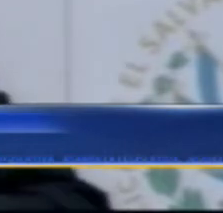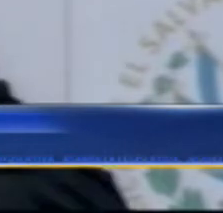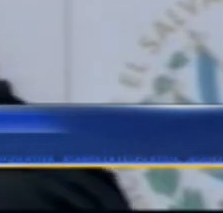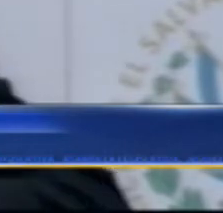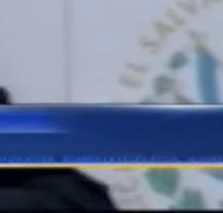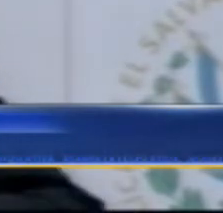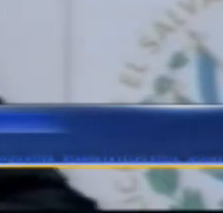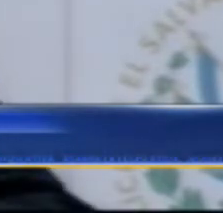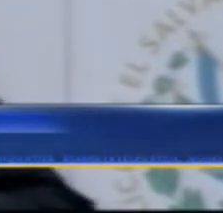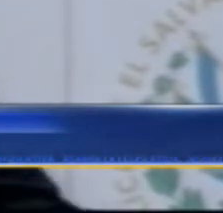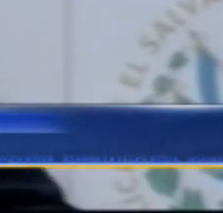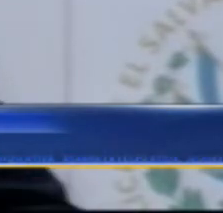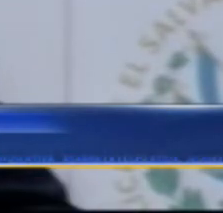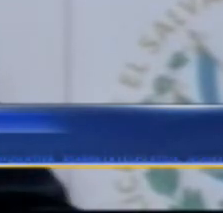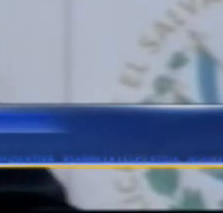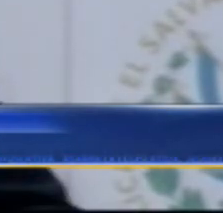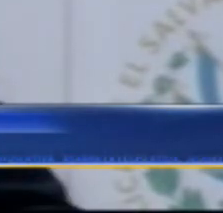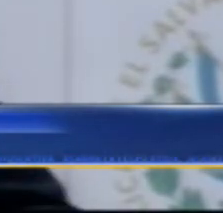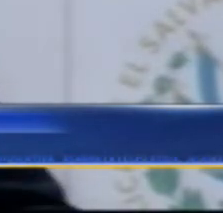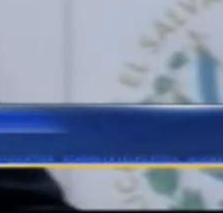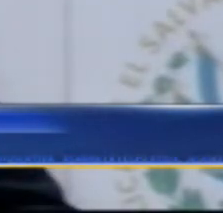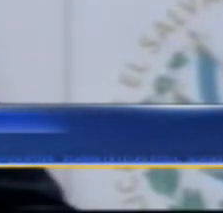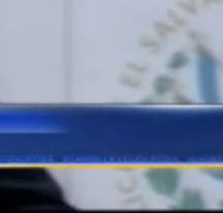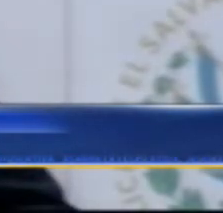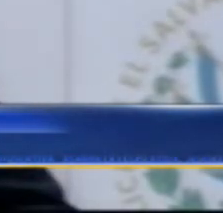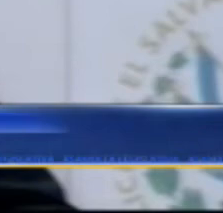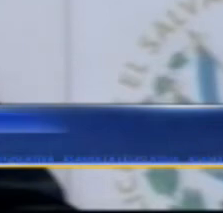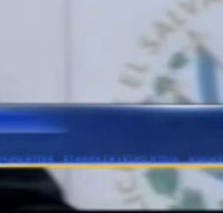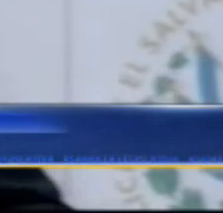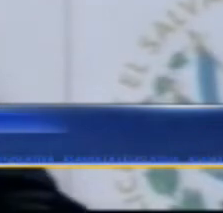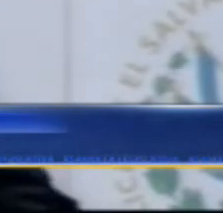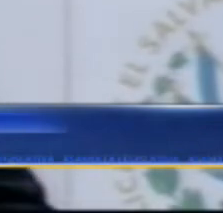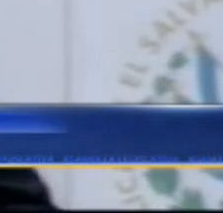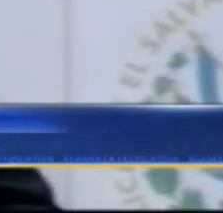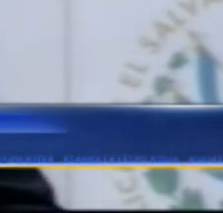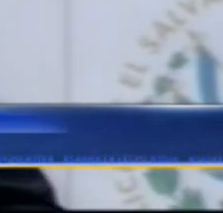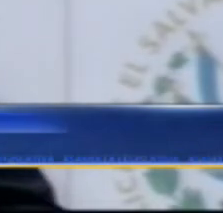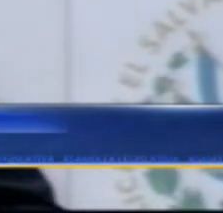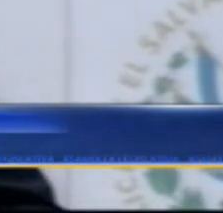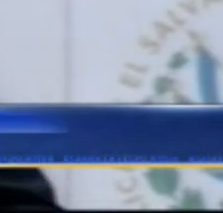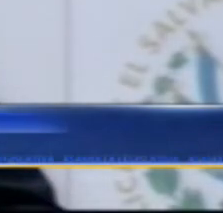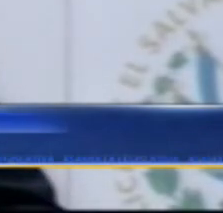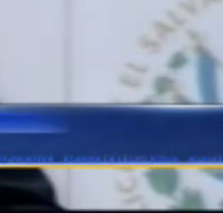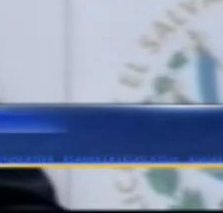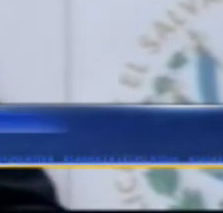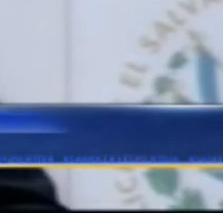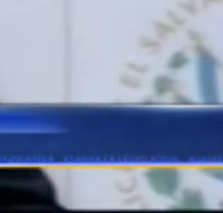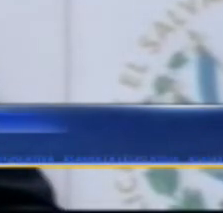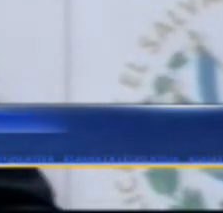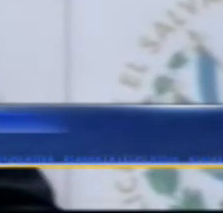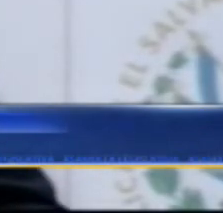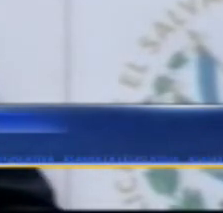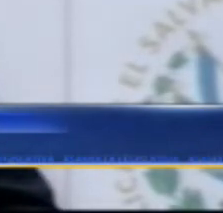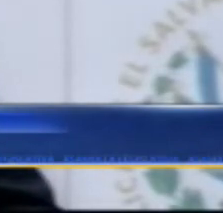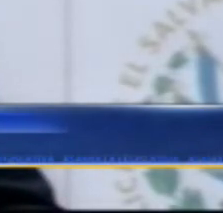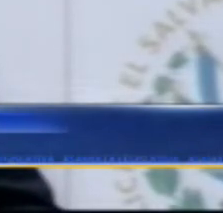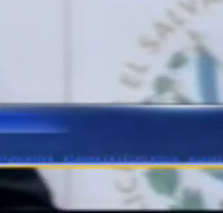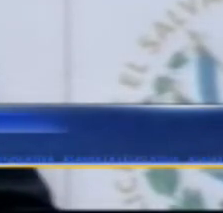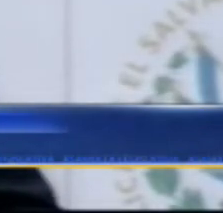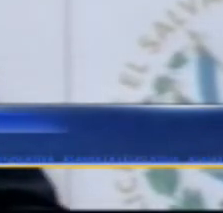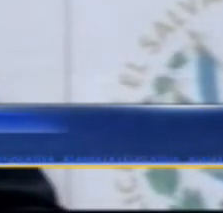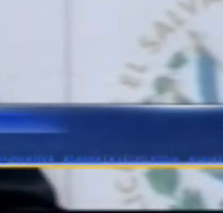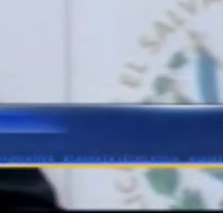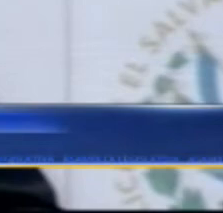en el contexto histórico, como dice Savigny, el contexto de una resolución tiene contenido gramatical, lógico,